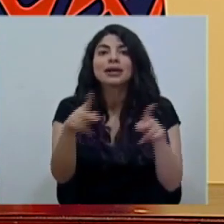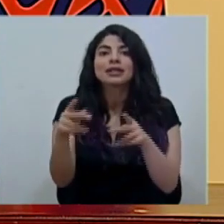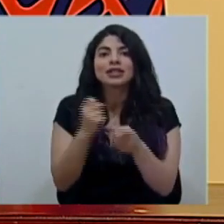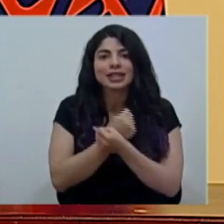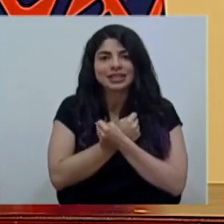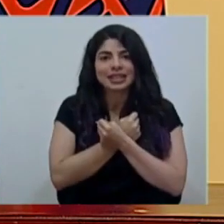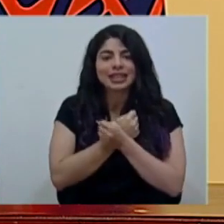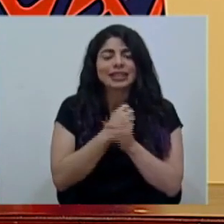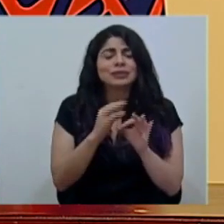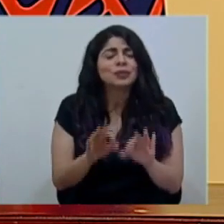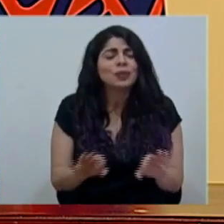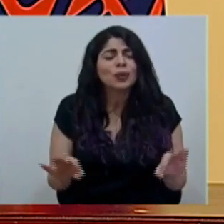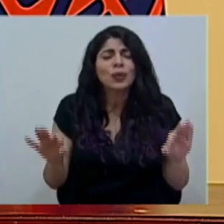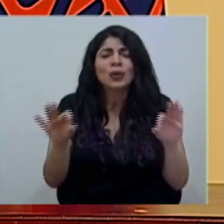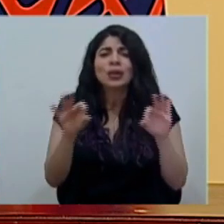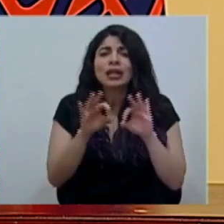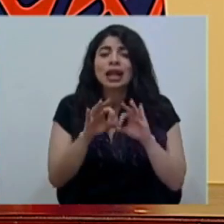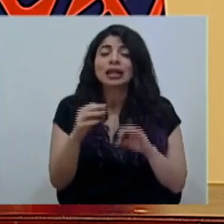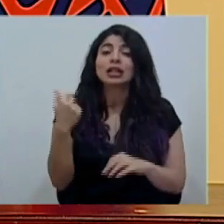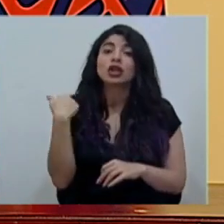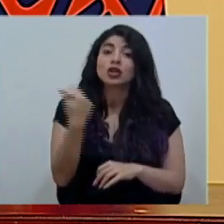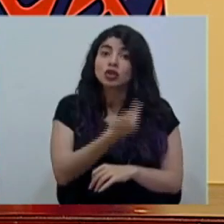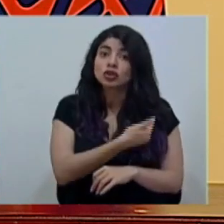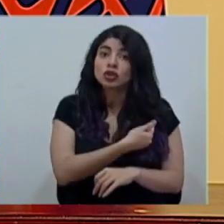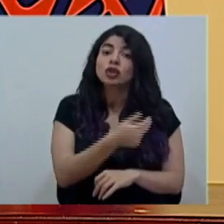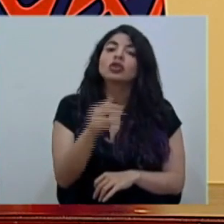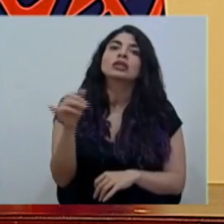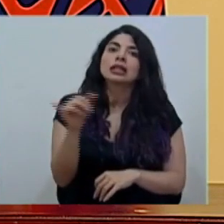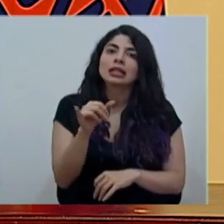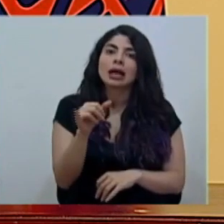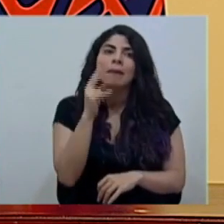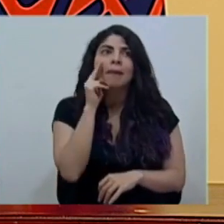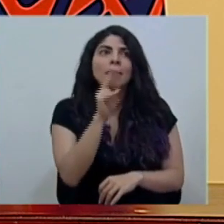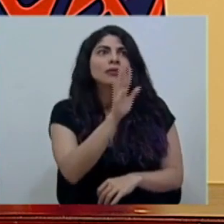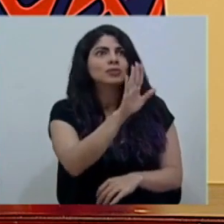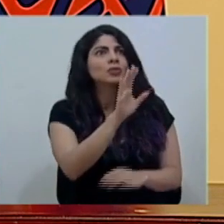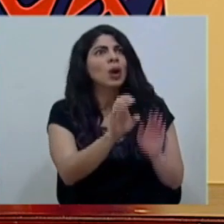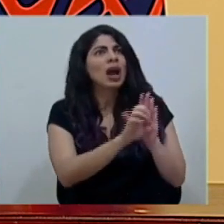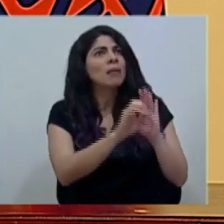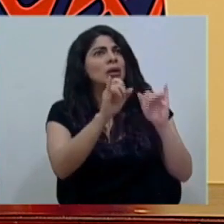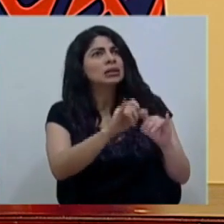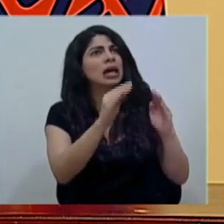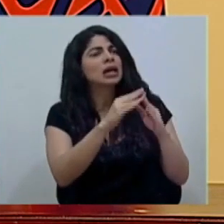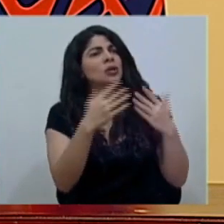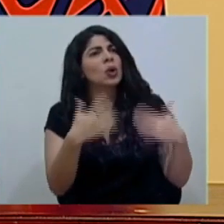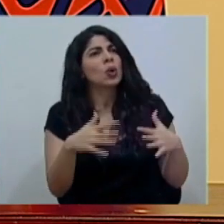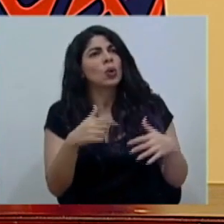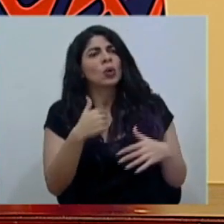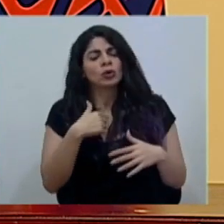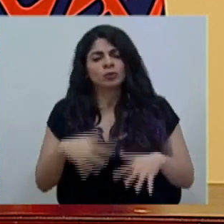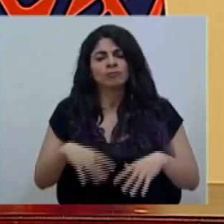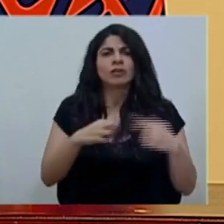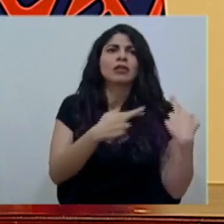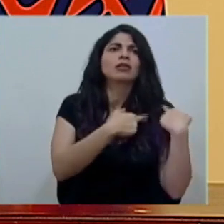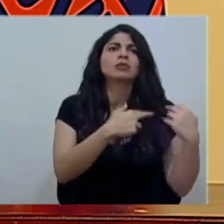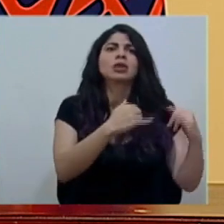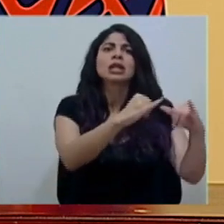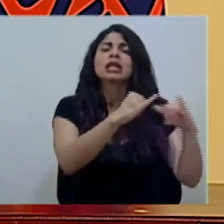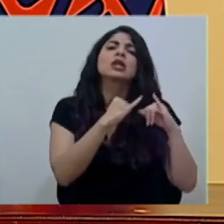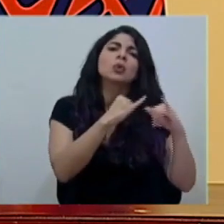Es súper importante que nosotros también tomamos ese ejemplo y cumplamos con esa misma responsabilidad de